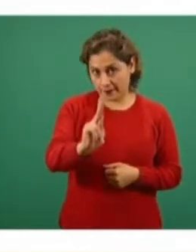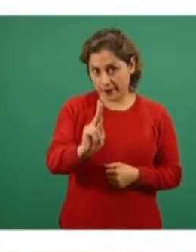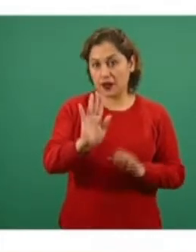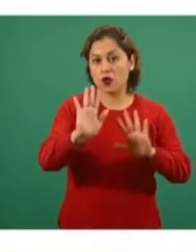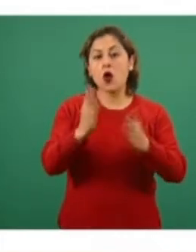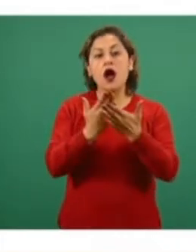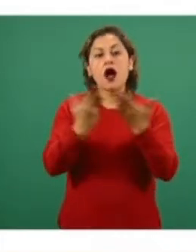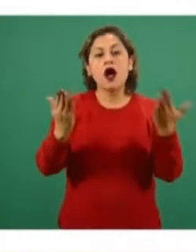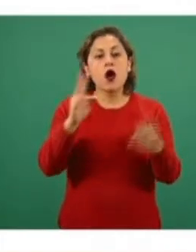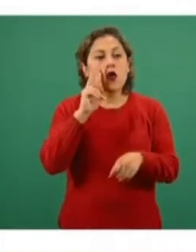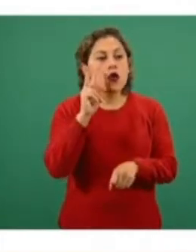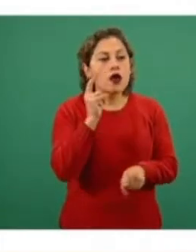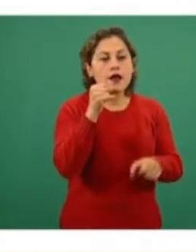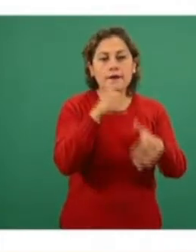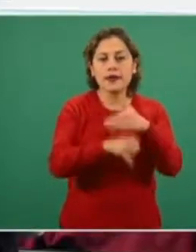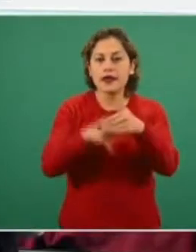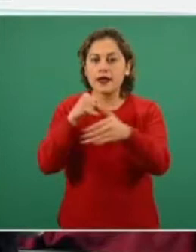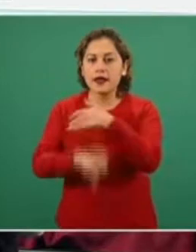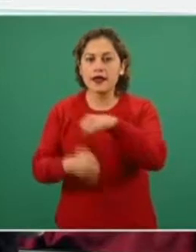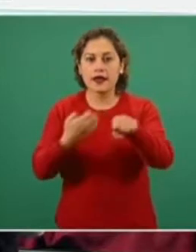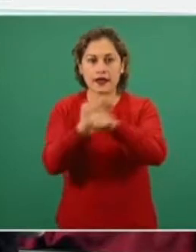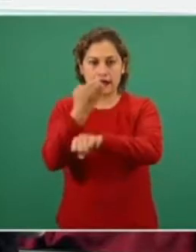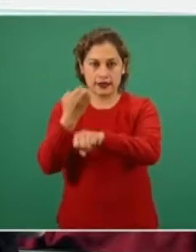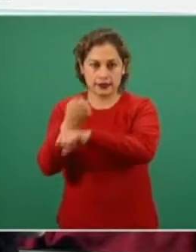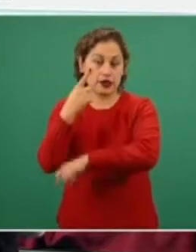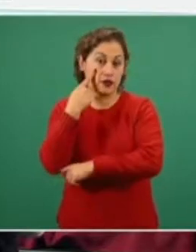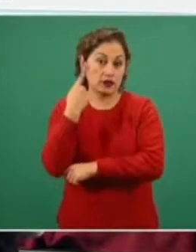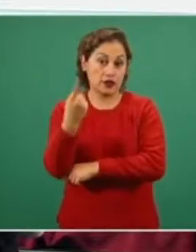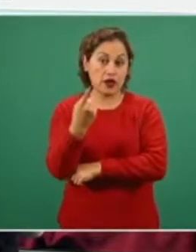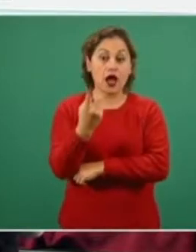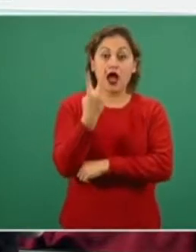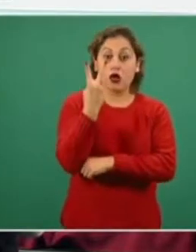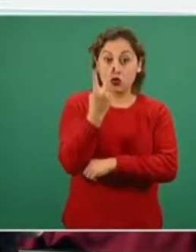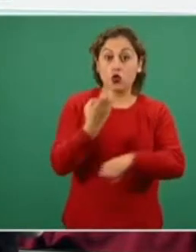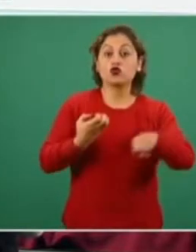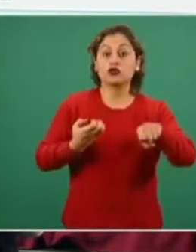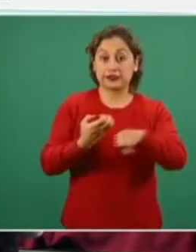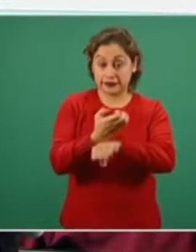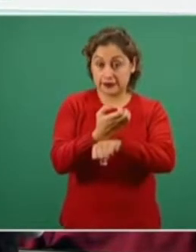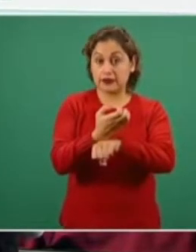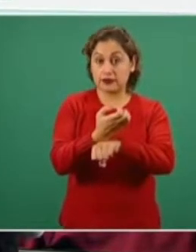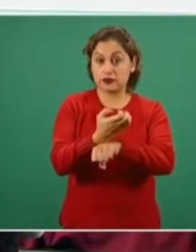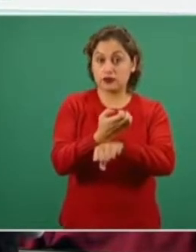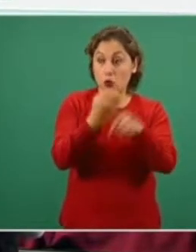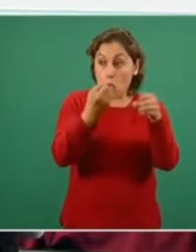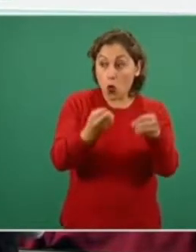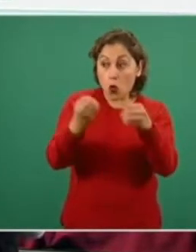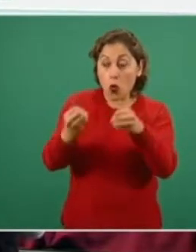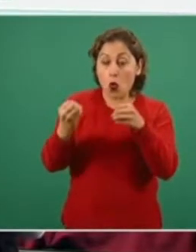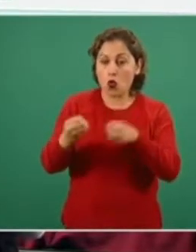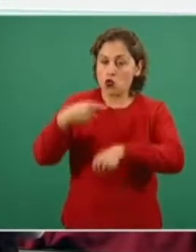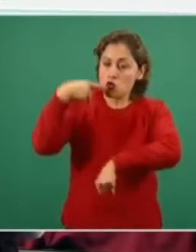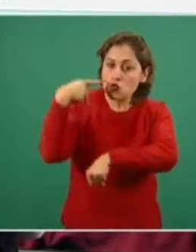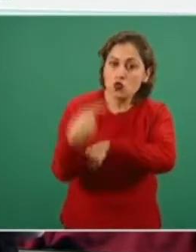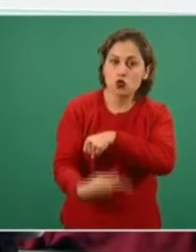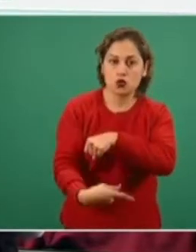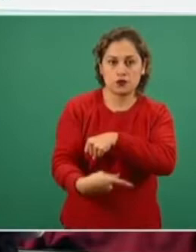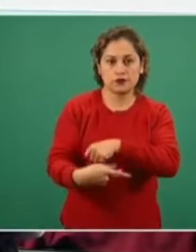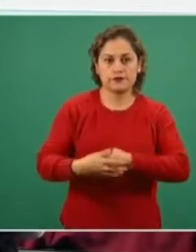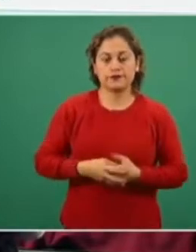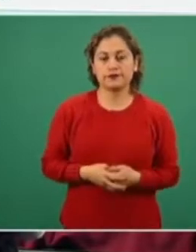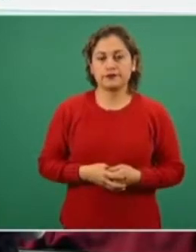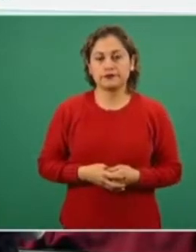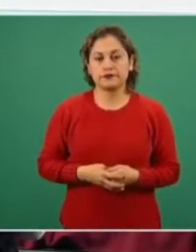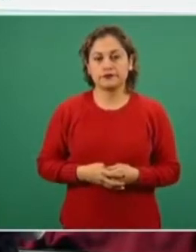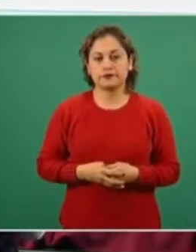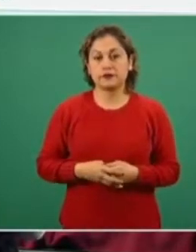los estados o en las entidades federativas que mayor ocupación, vemos que hay dos entidades que tienen un nivel de alerta máximo que